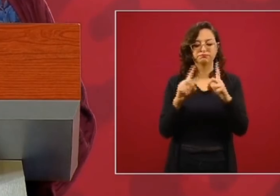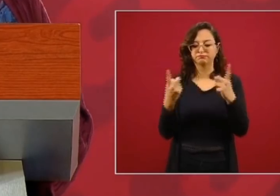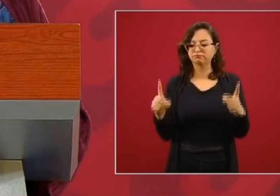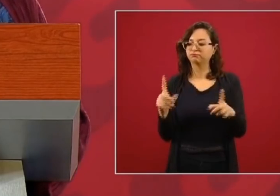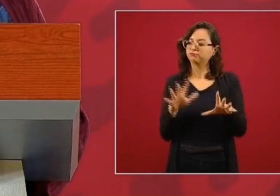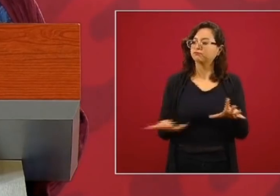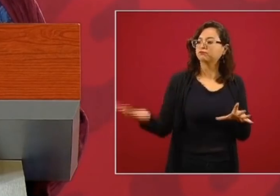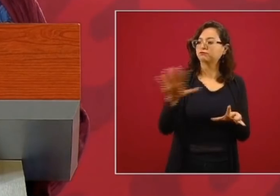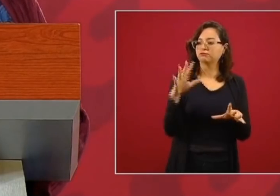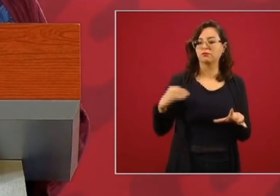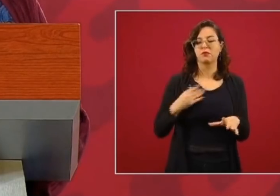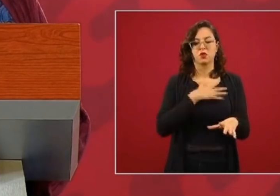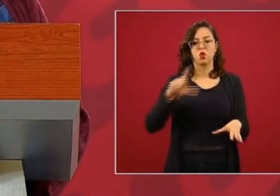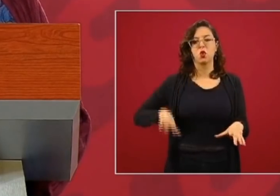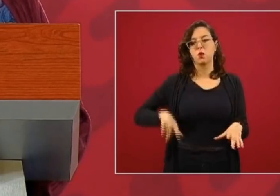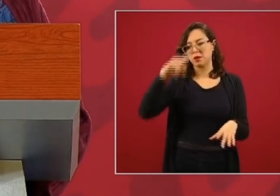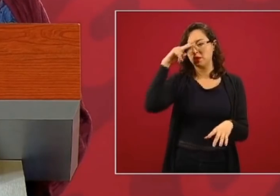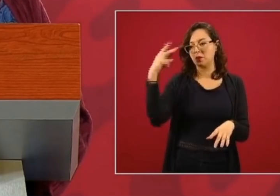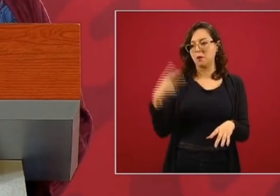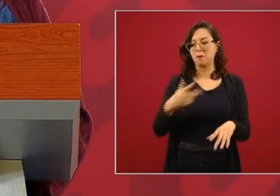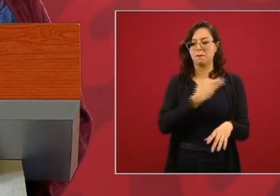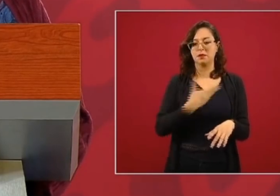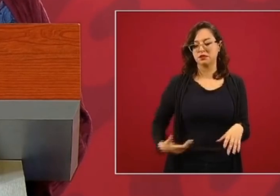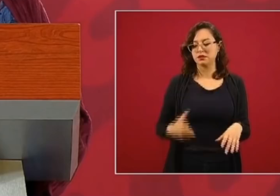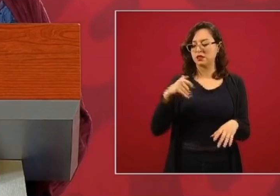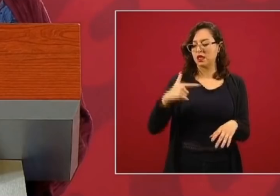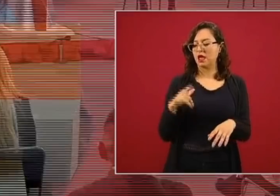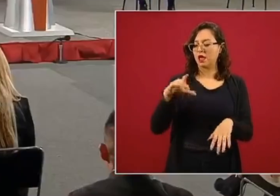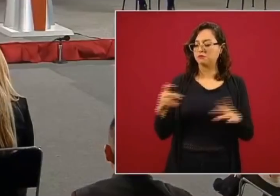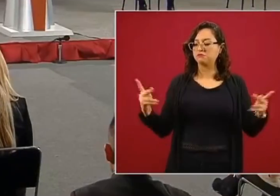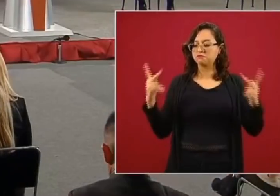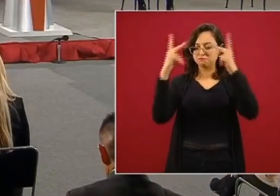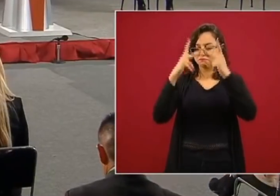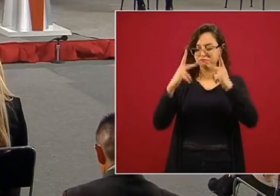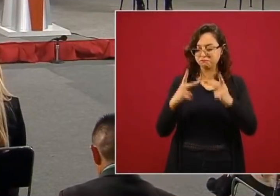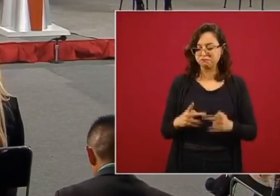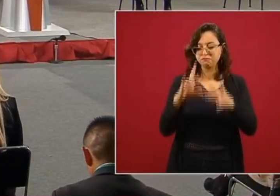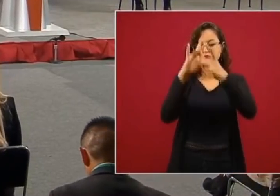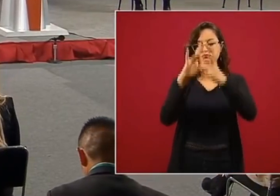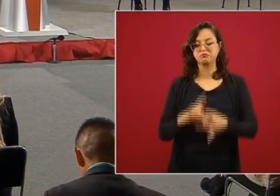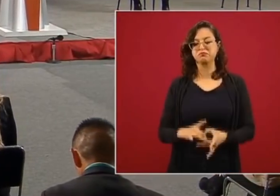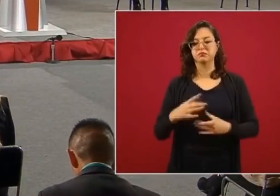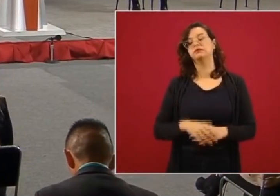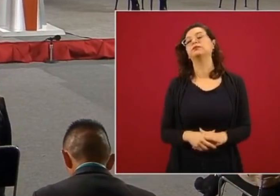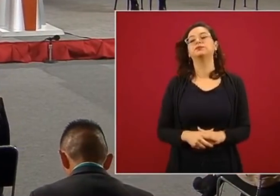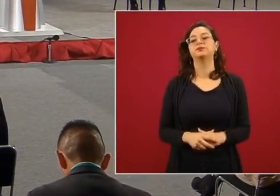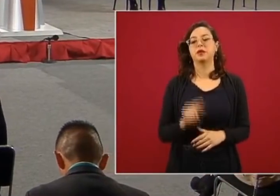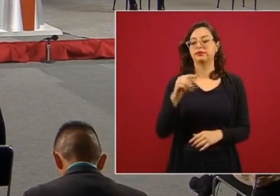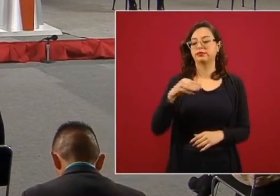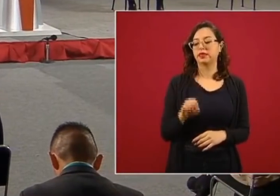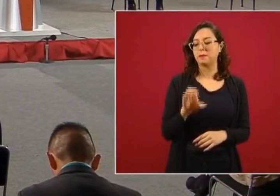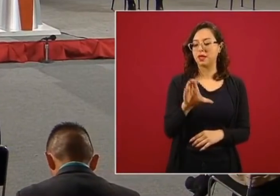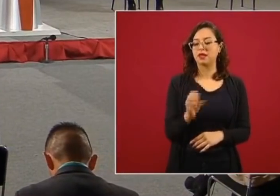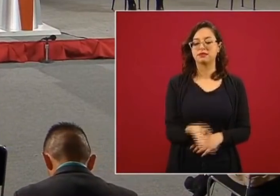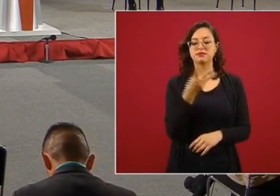de bienestar que tiene el gobierno del presidente López Obrador. Con el T-MEC, los tres socios buscamos